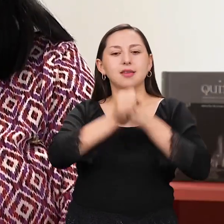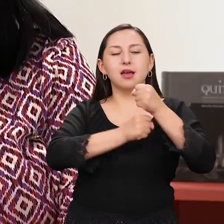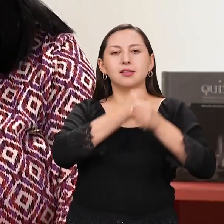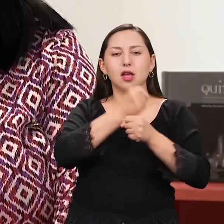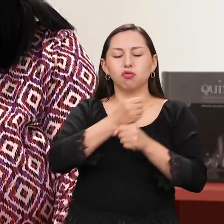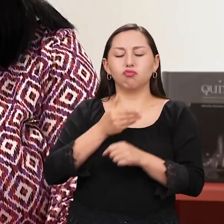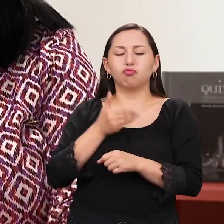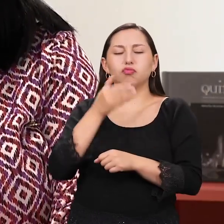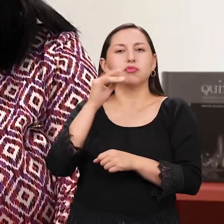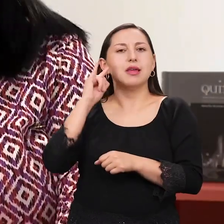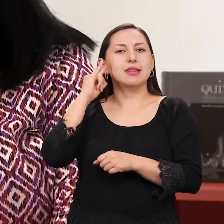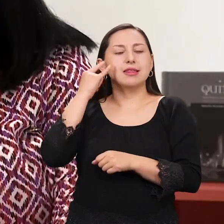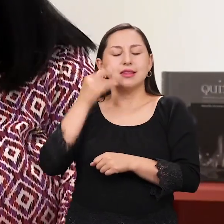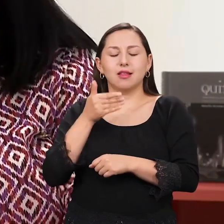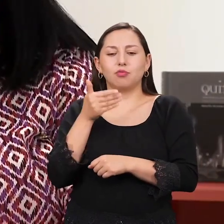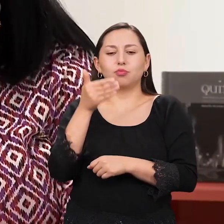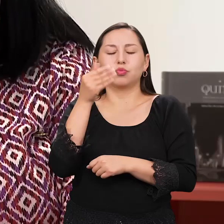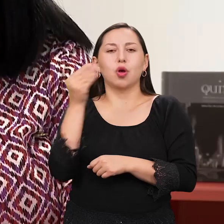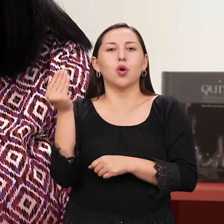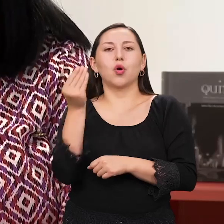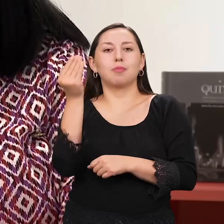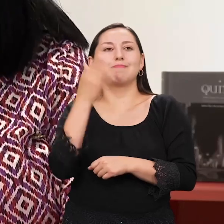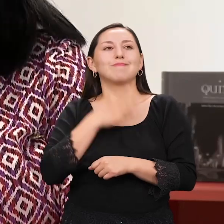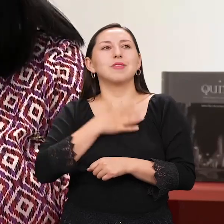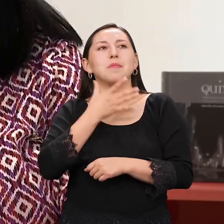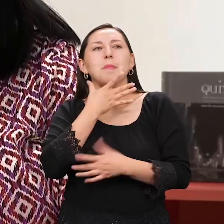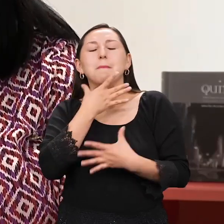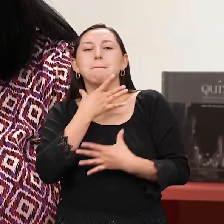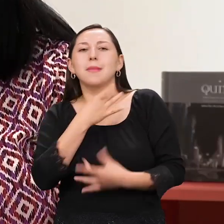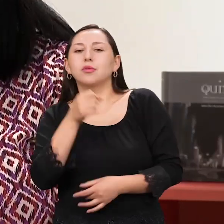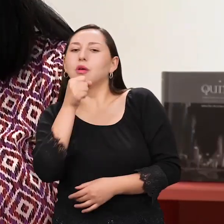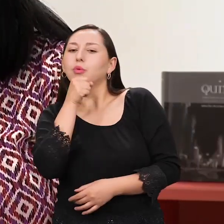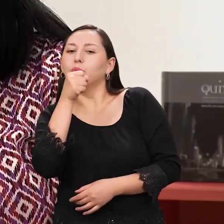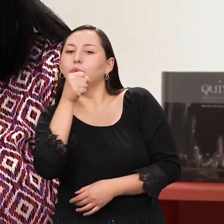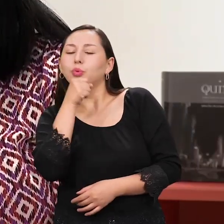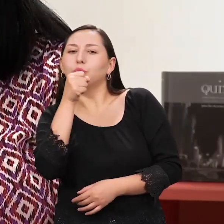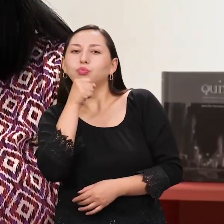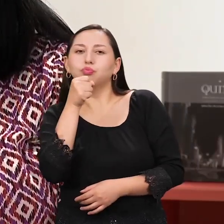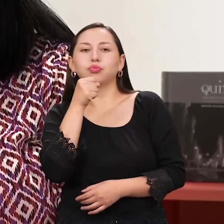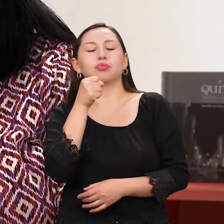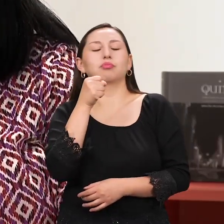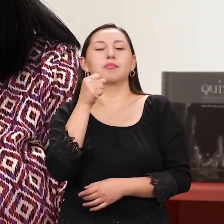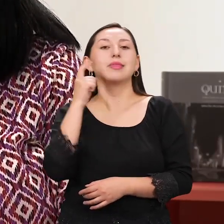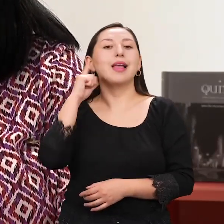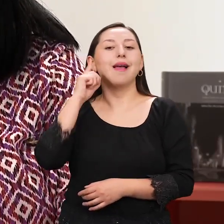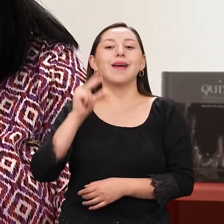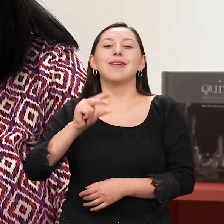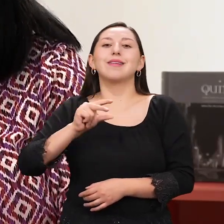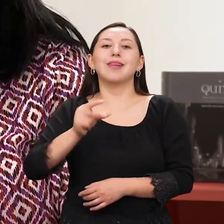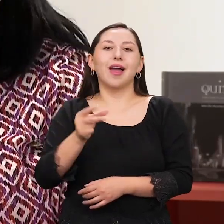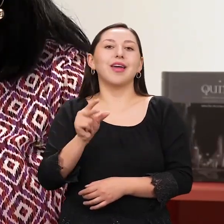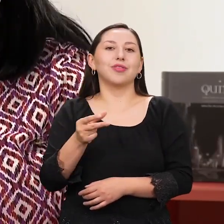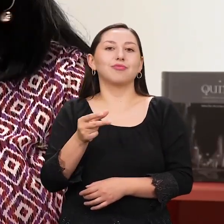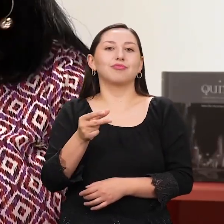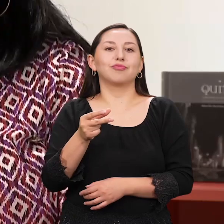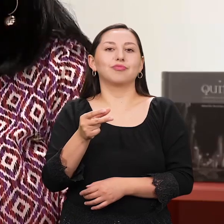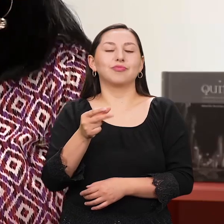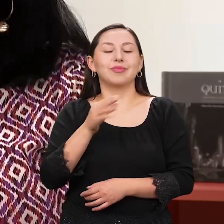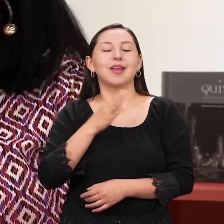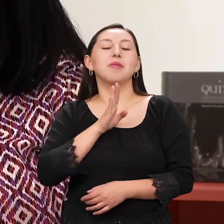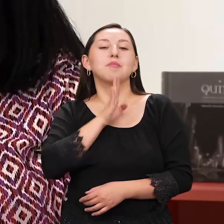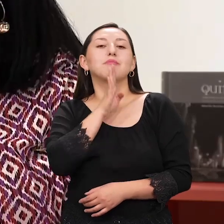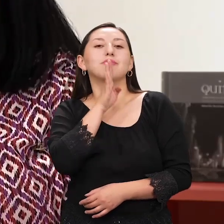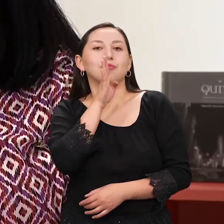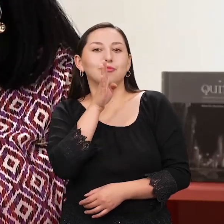un interés muy especial en la radio, nunca me interesó la televisión o la prensa escrita. Pensé que iba a ser